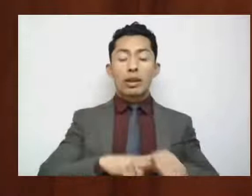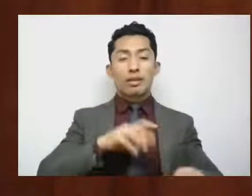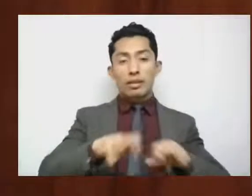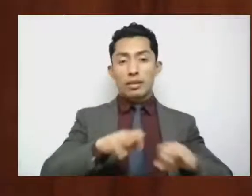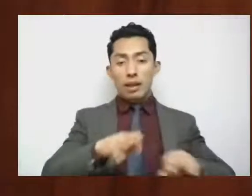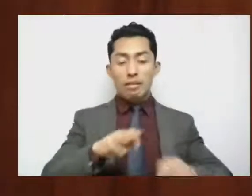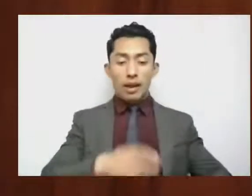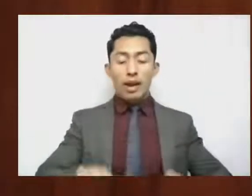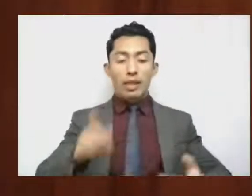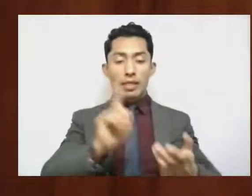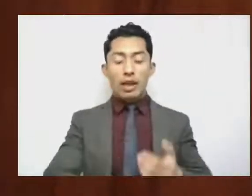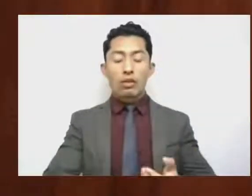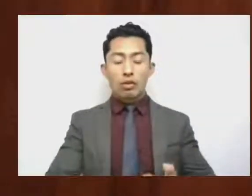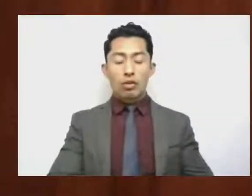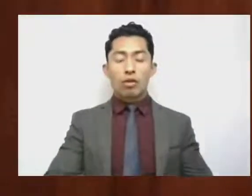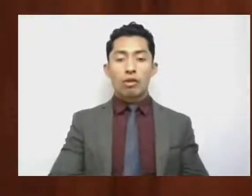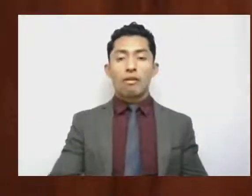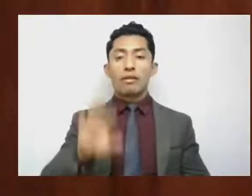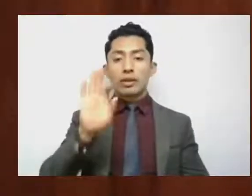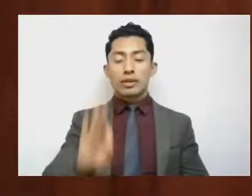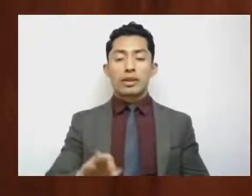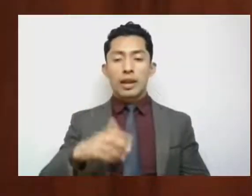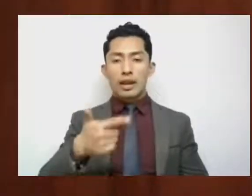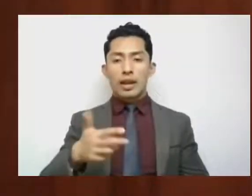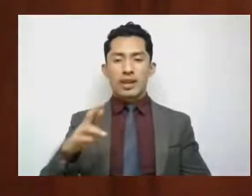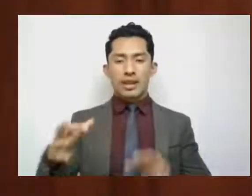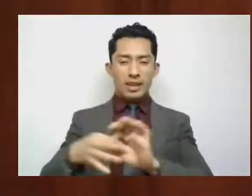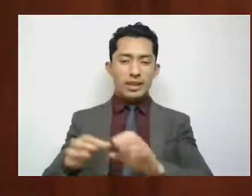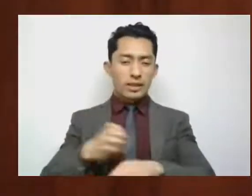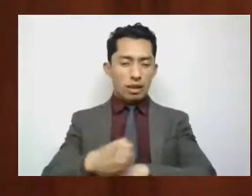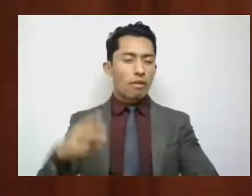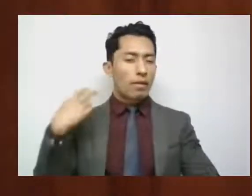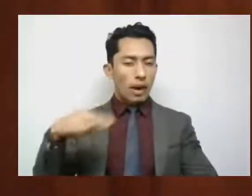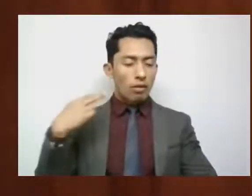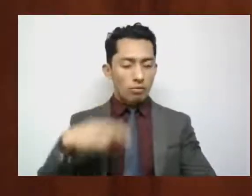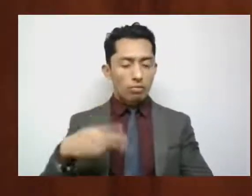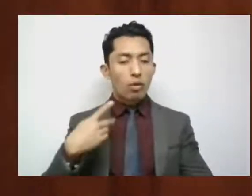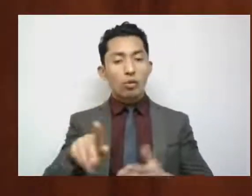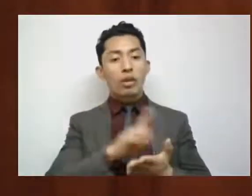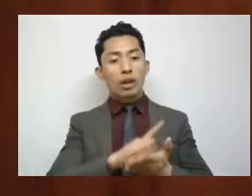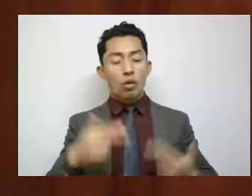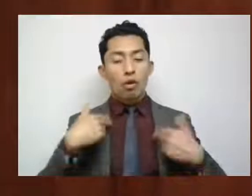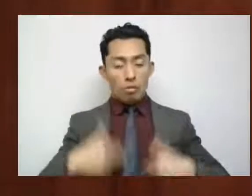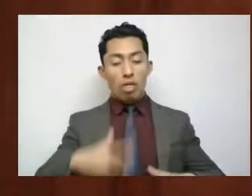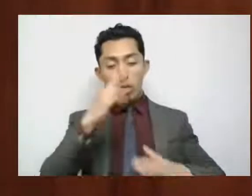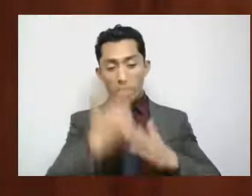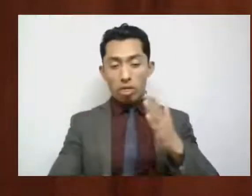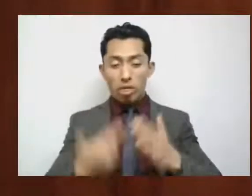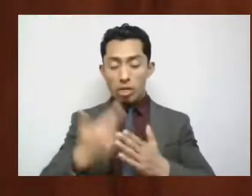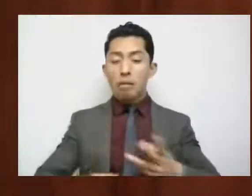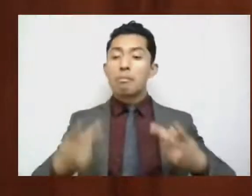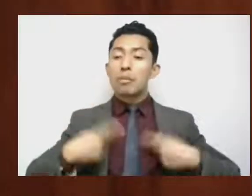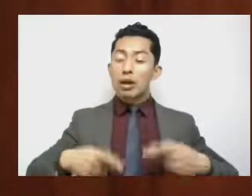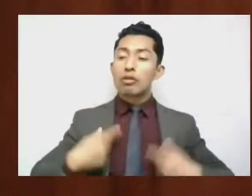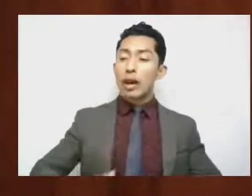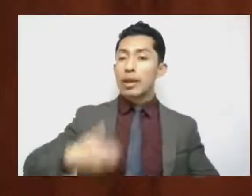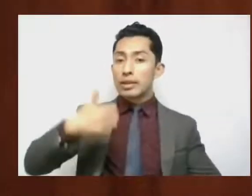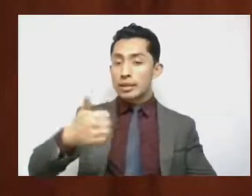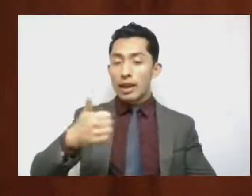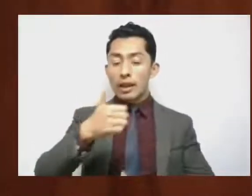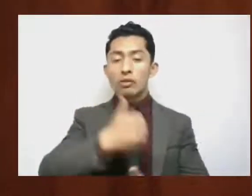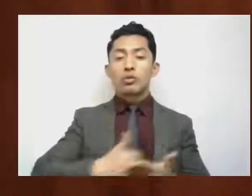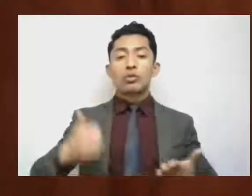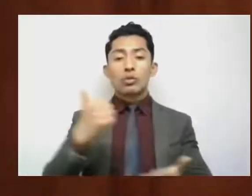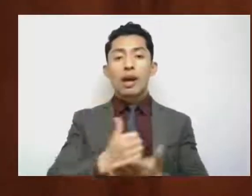a la Fiscalía General del Estado de Veracruz violaron los derechos humanos de 6 personas en la ciudad de Jalapa.